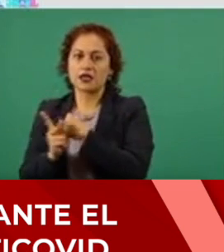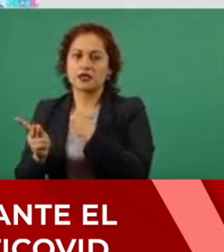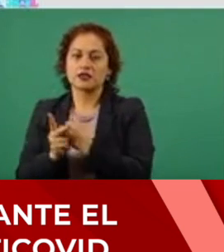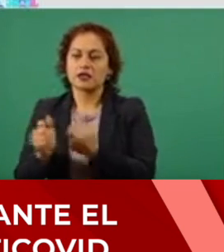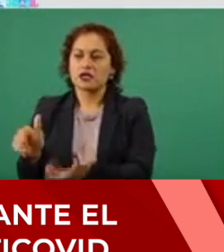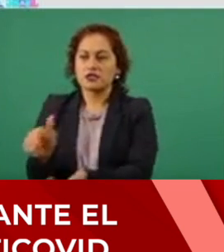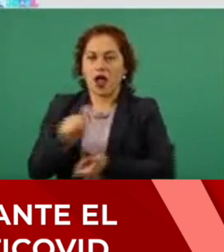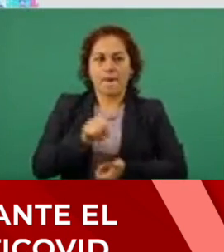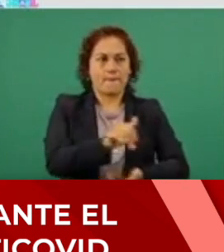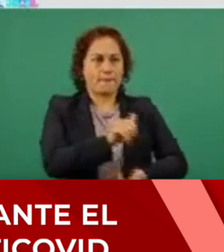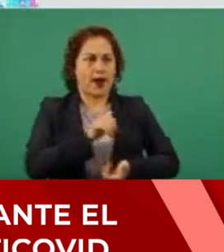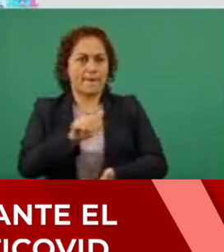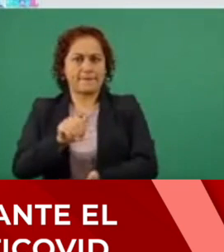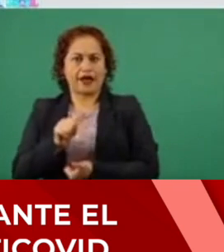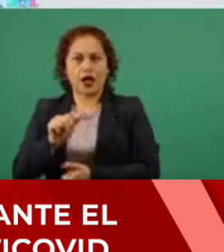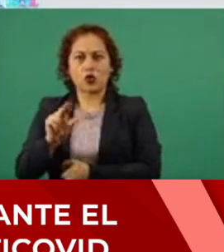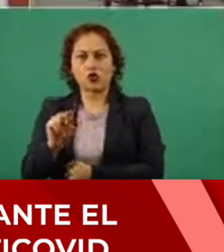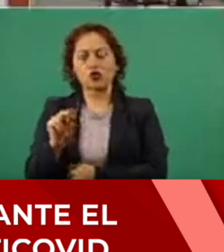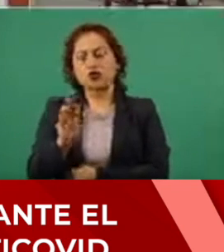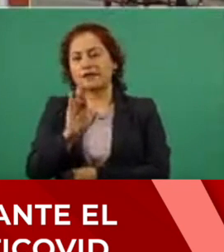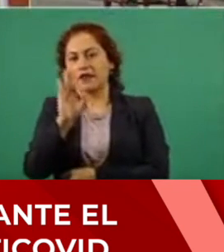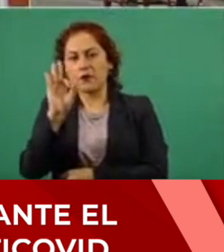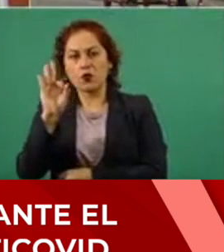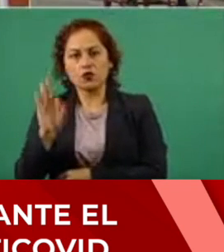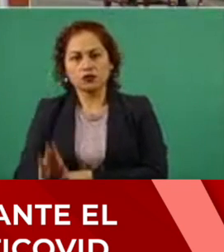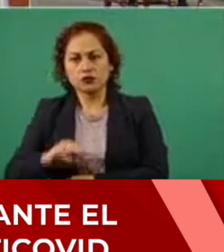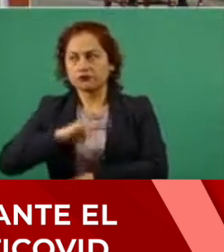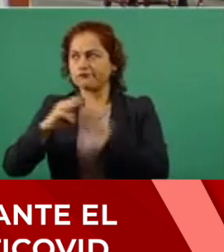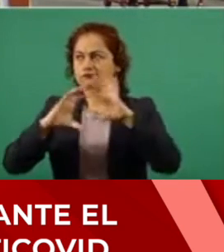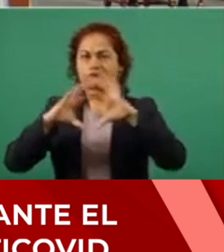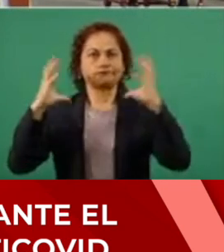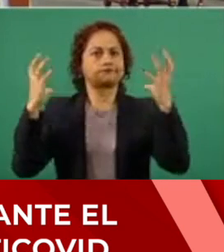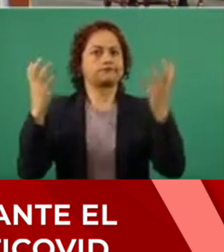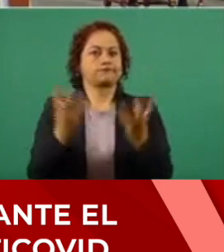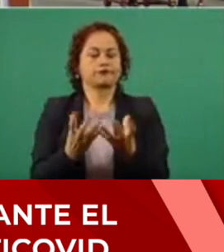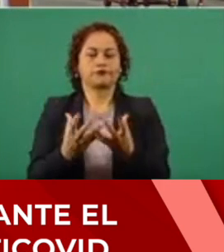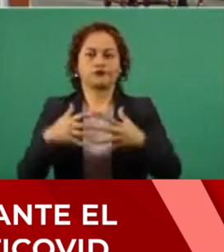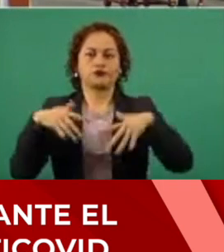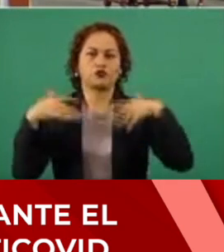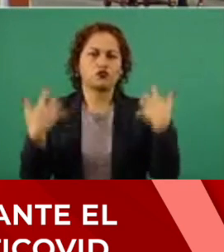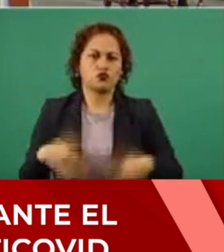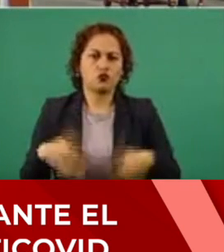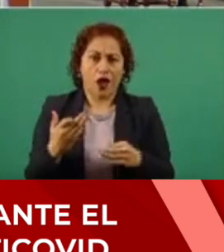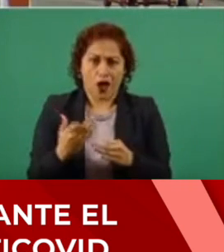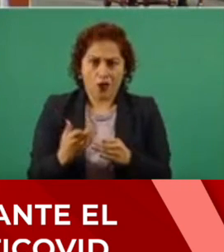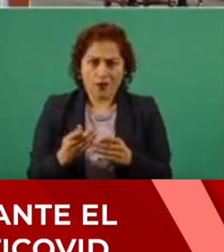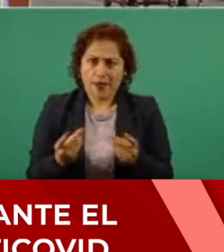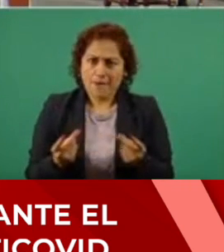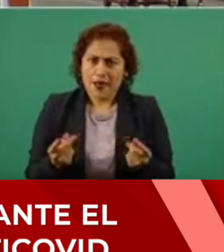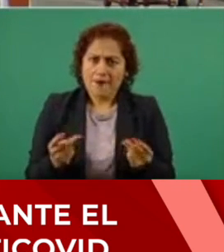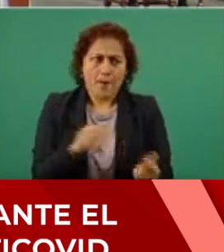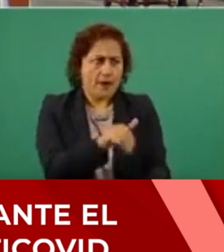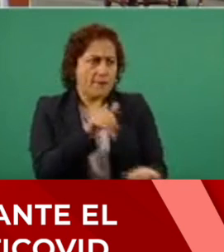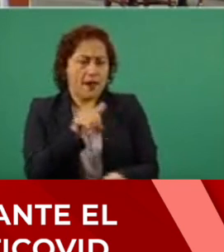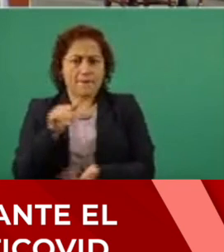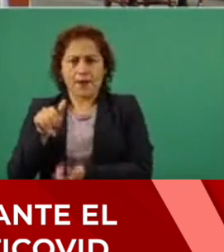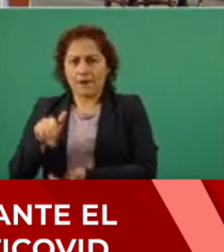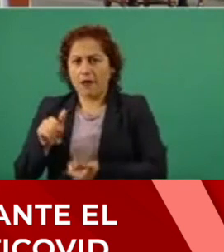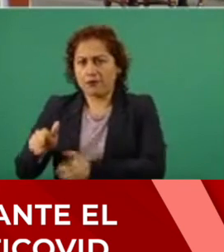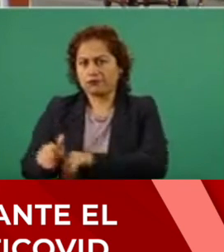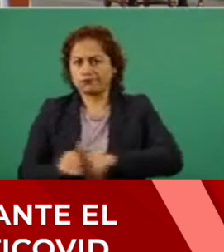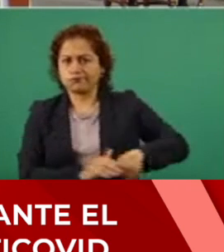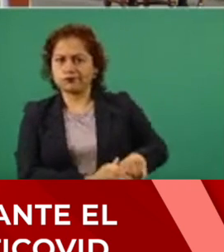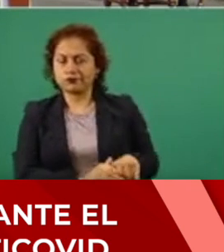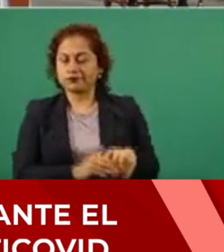el 80% de las vacunas del mundo lo peor se está acelerando lo dijimos se le conoce con seguridad